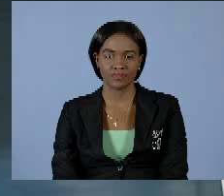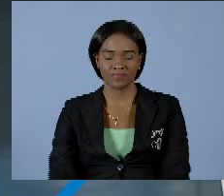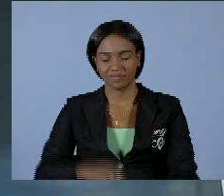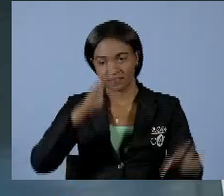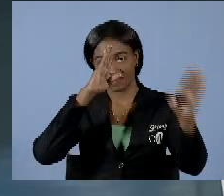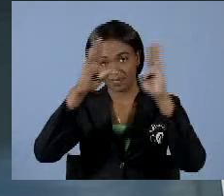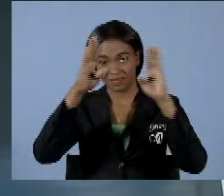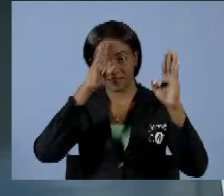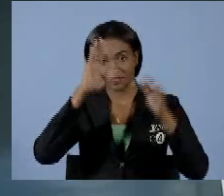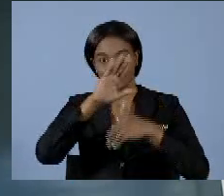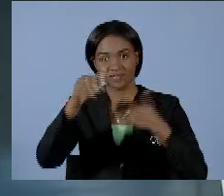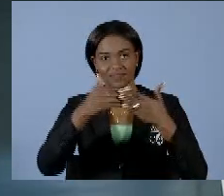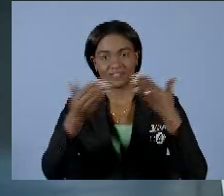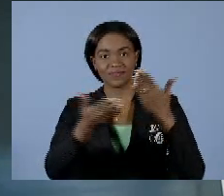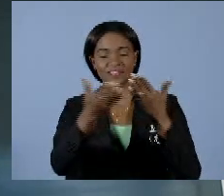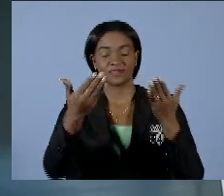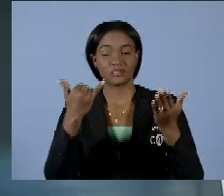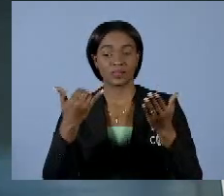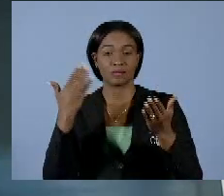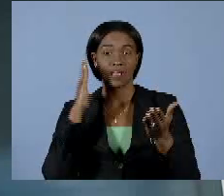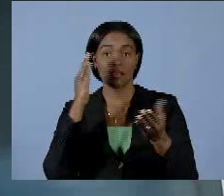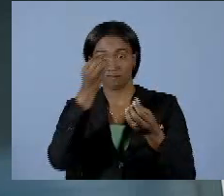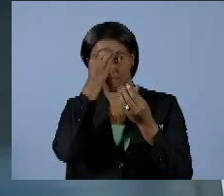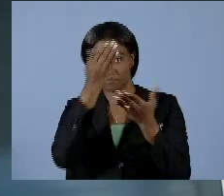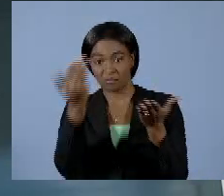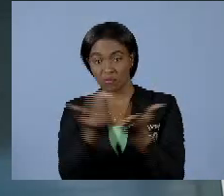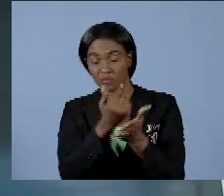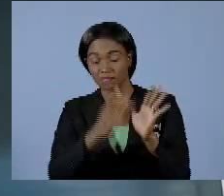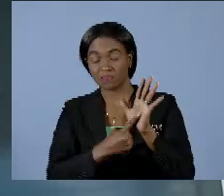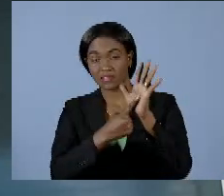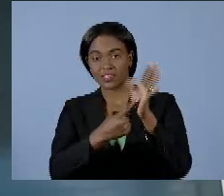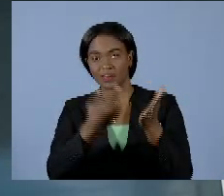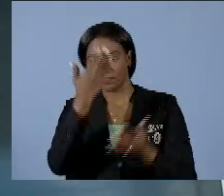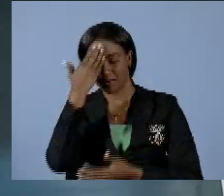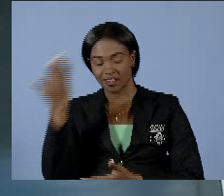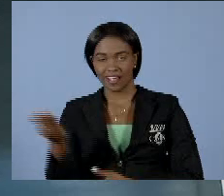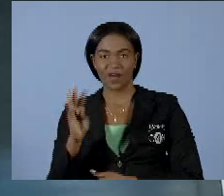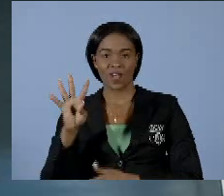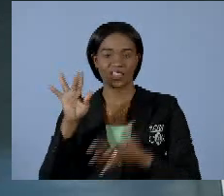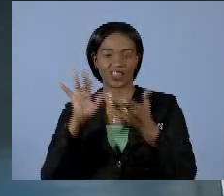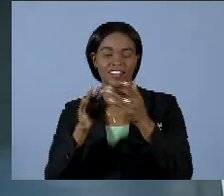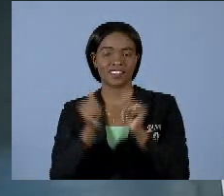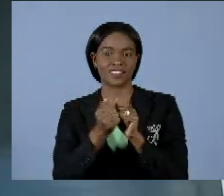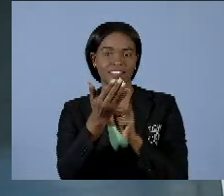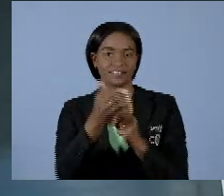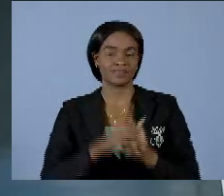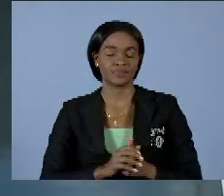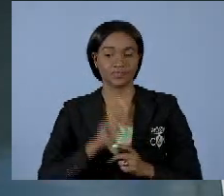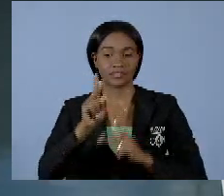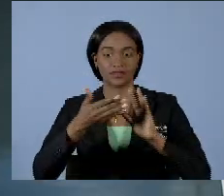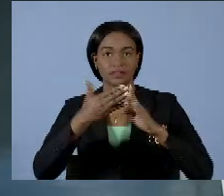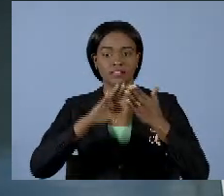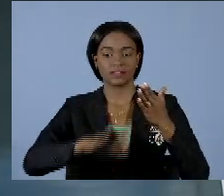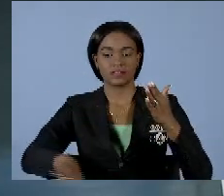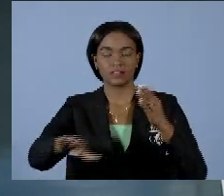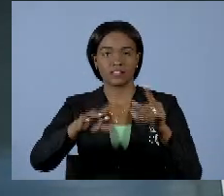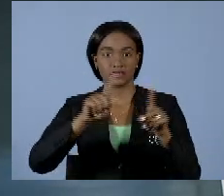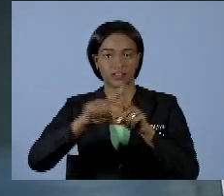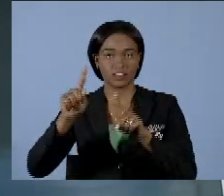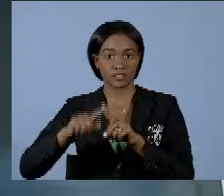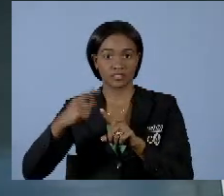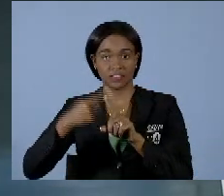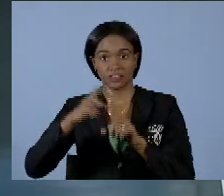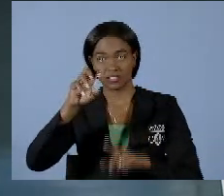Hola a todos, mucha atención a esta hora. Vamos con una noticia de actualidad porque el 4 sin dudas que conecta. Comunitarios de distintos barrios de los Girasoles